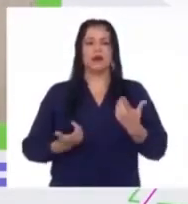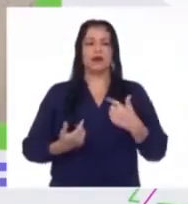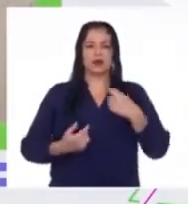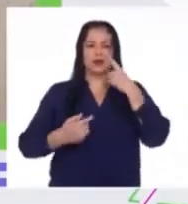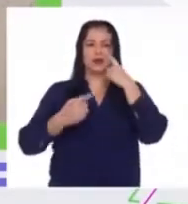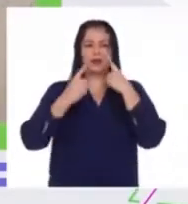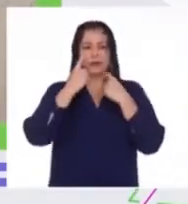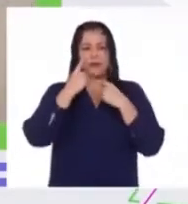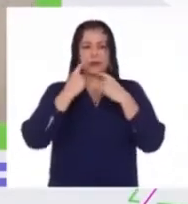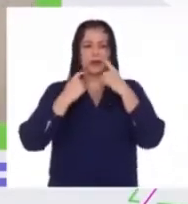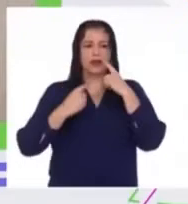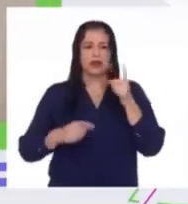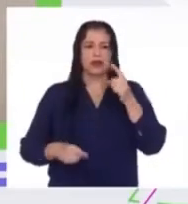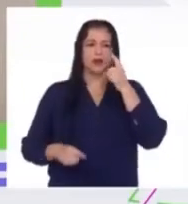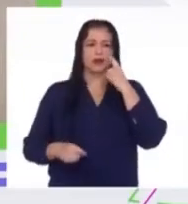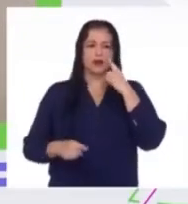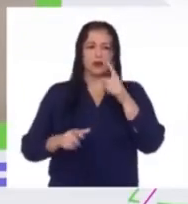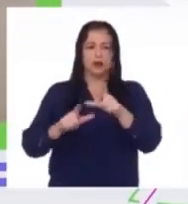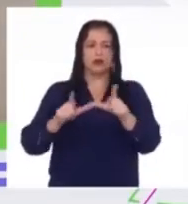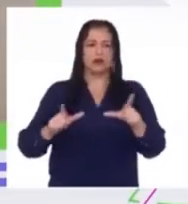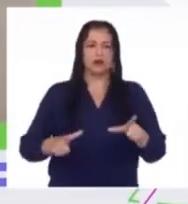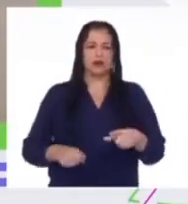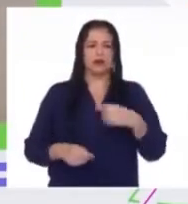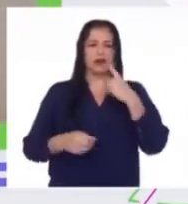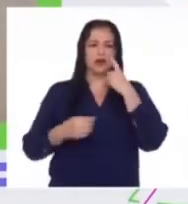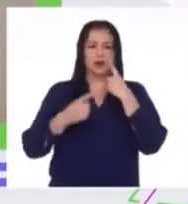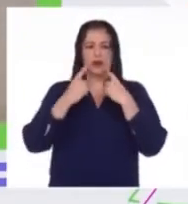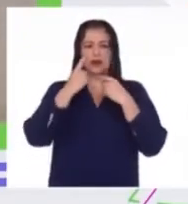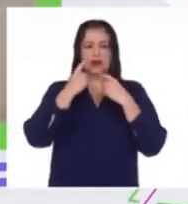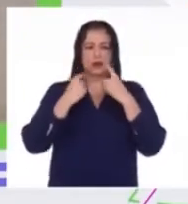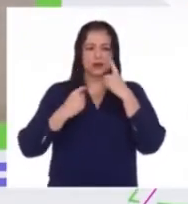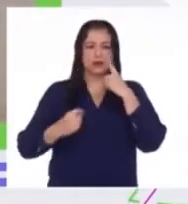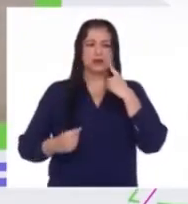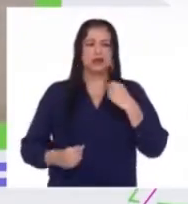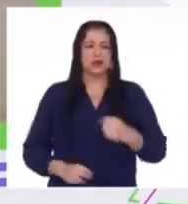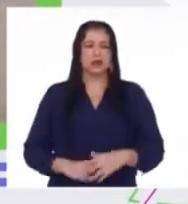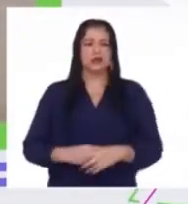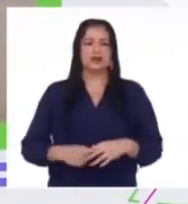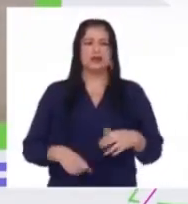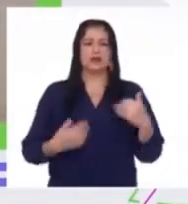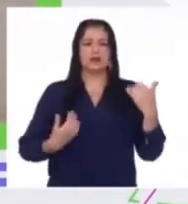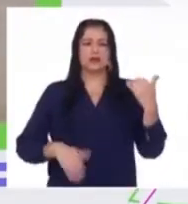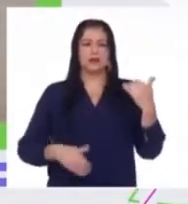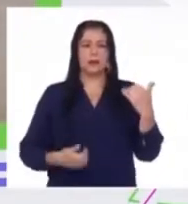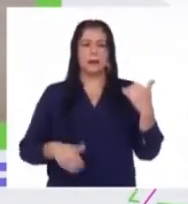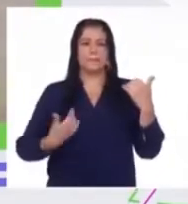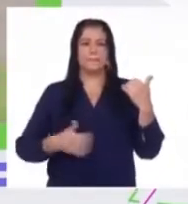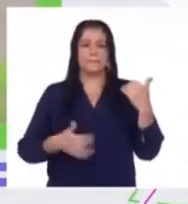emulación. Unas maitas, padres se le han dicho, ojalá estés por emulación.